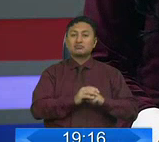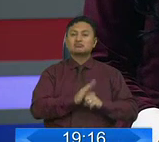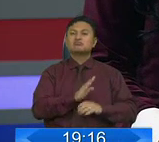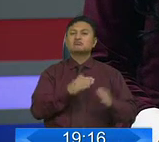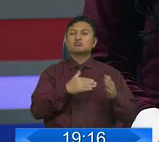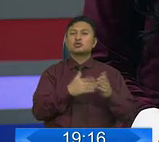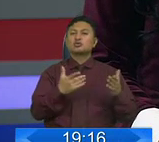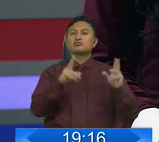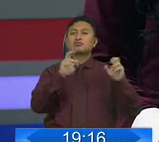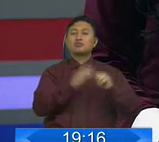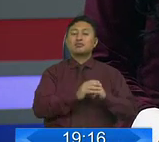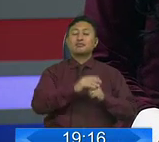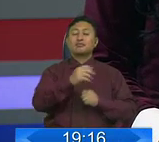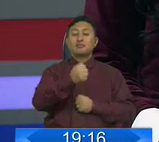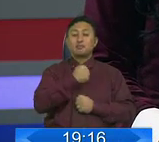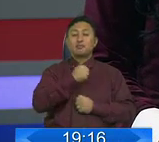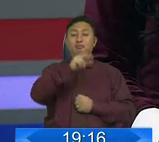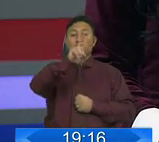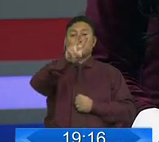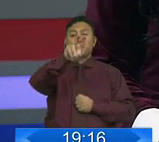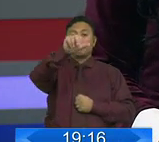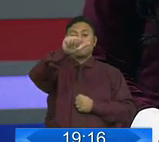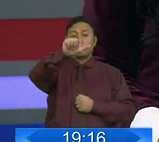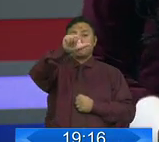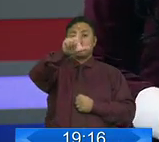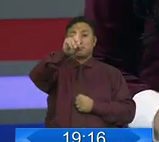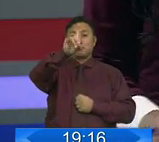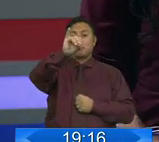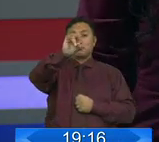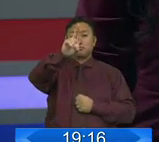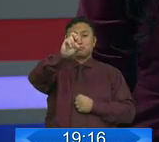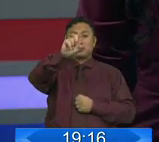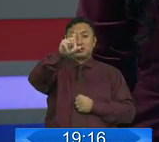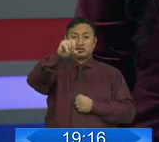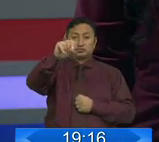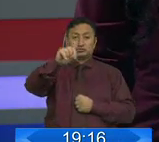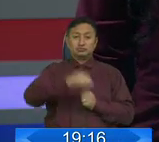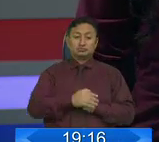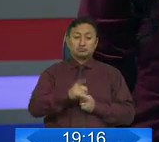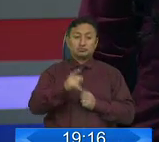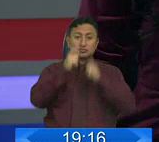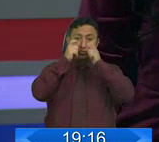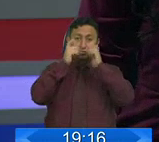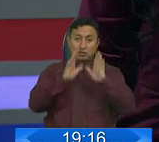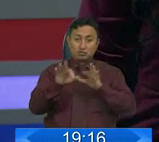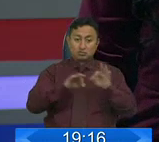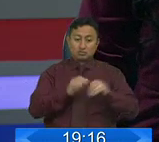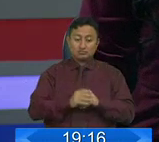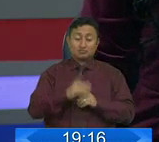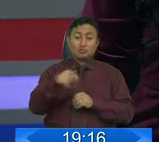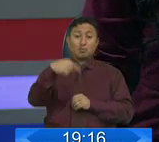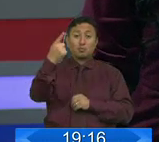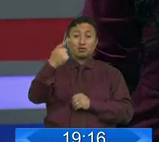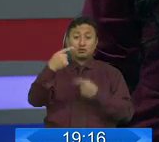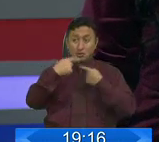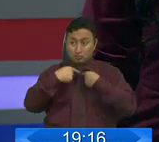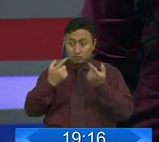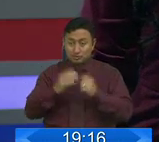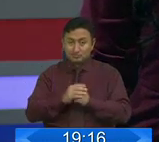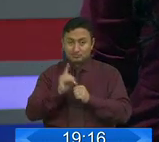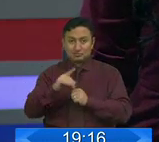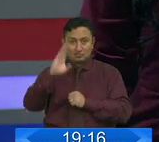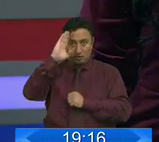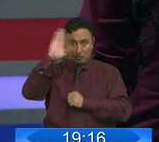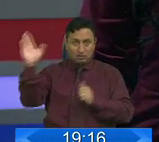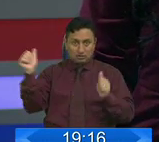el asesinato del periodista Fausto Valdivieso. El fiscal que lleva el caso indicó que en la próxima diligencia oficiará a la